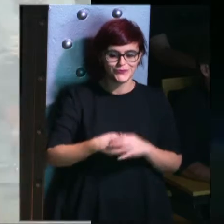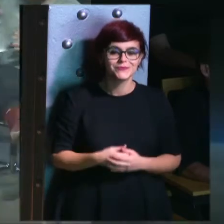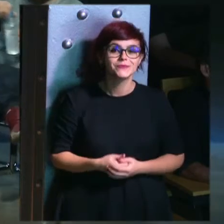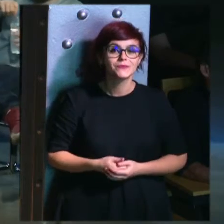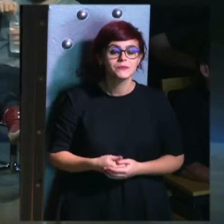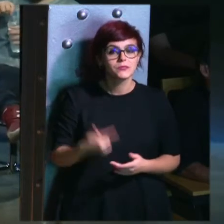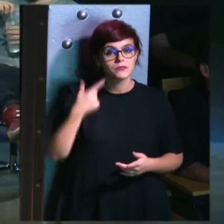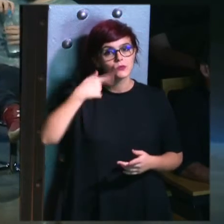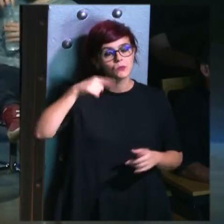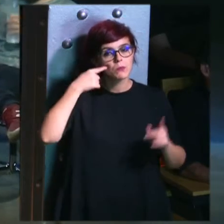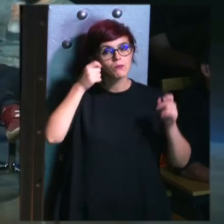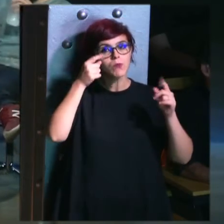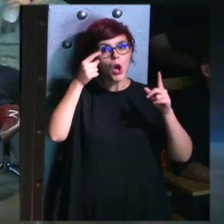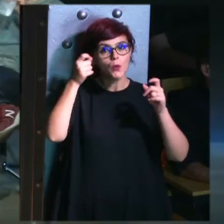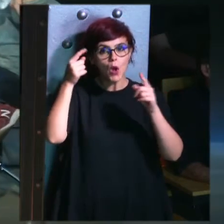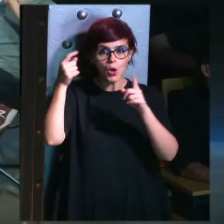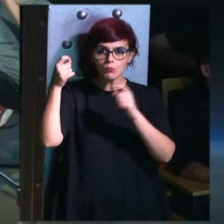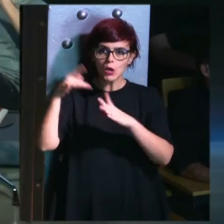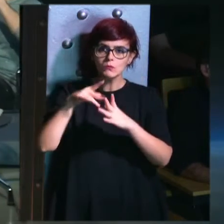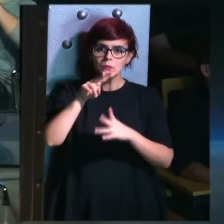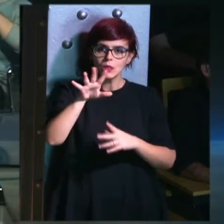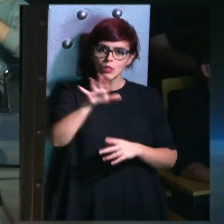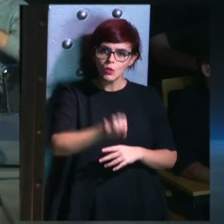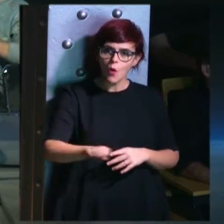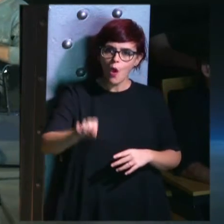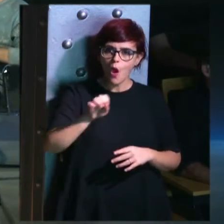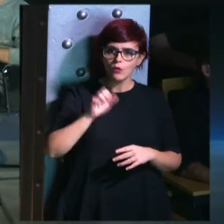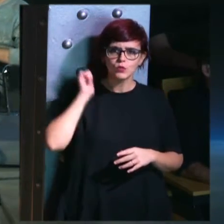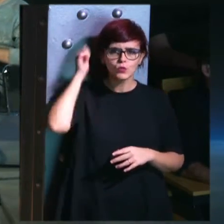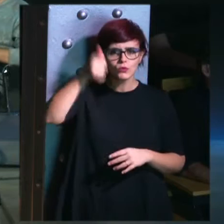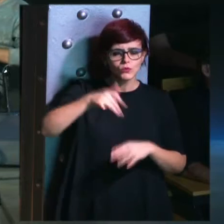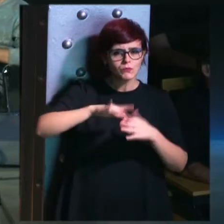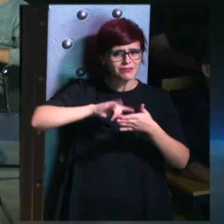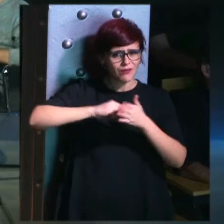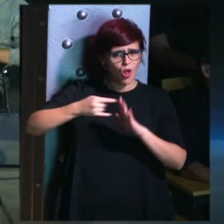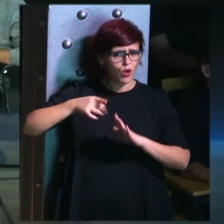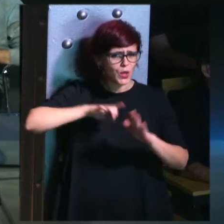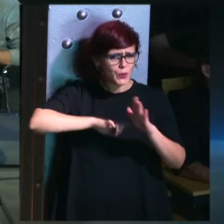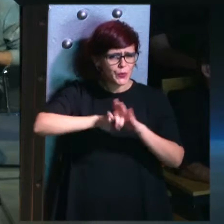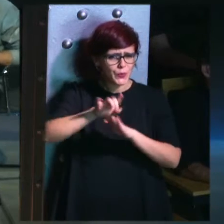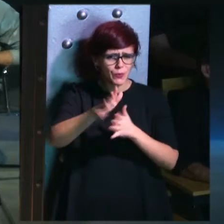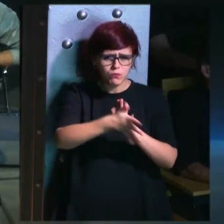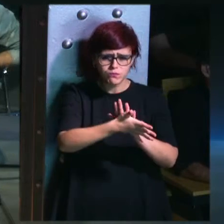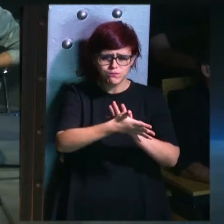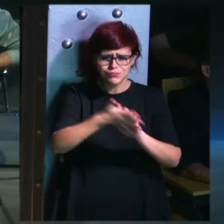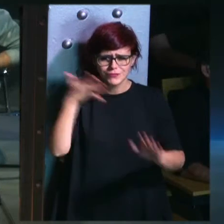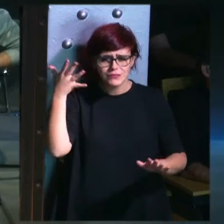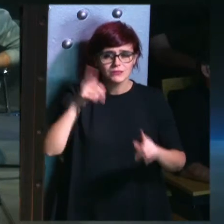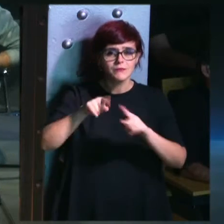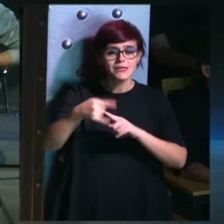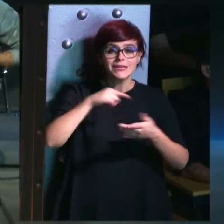Y nos dimos cuenta que esos 25 años no solamente han sido una aceleración de la tecnología y una convergencia, sino que ha sido una convergencia también de